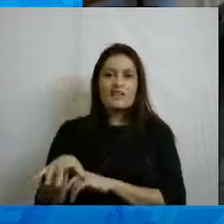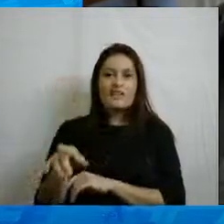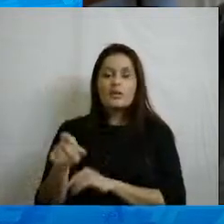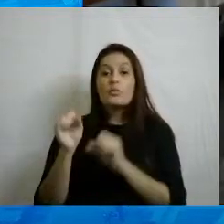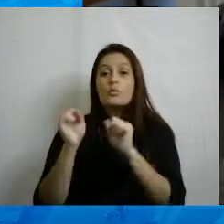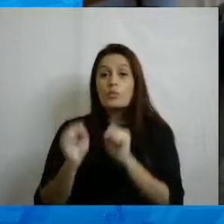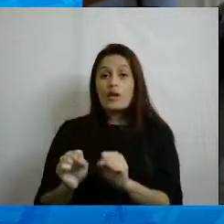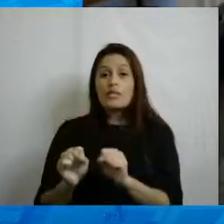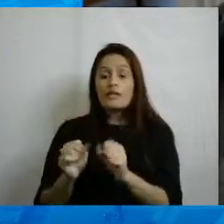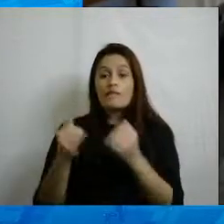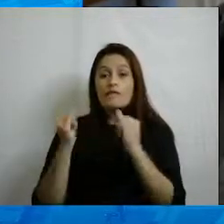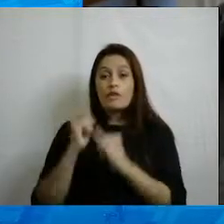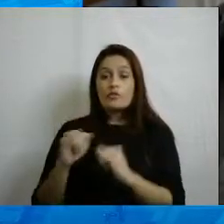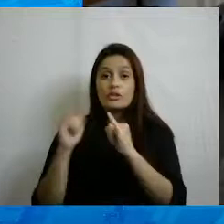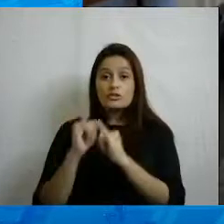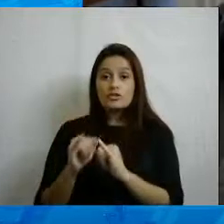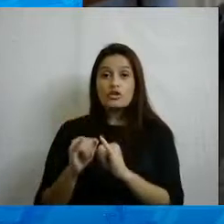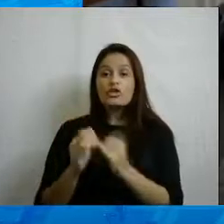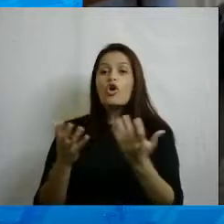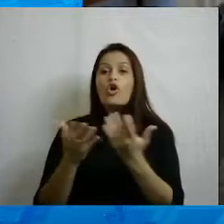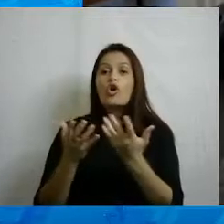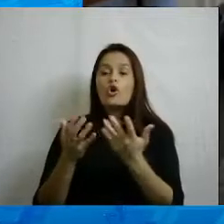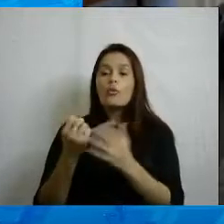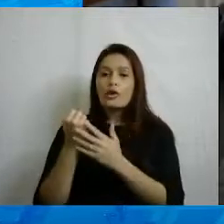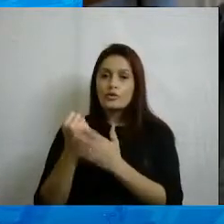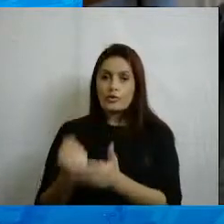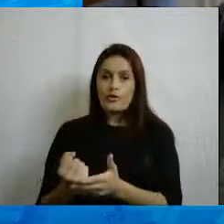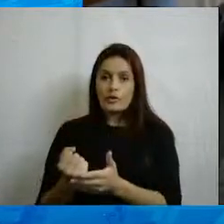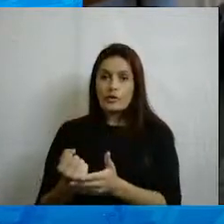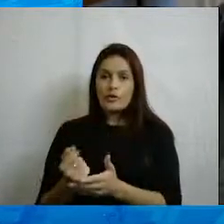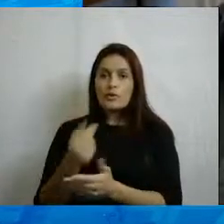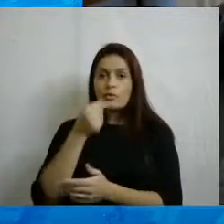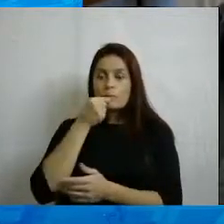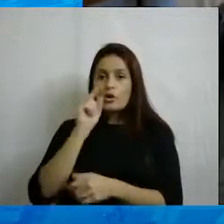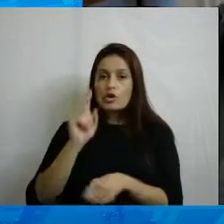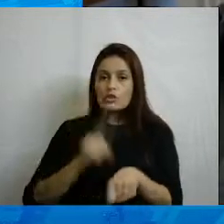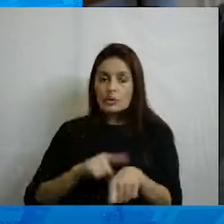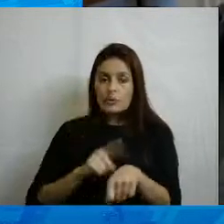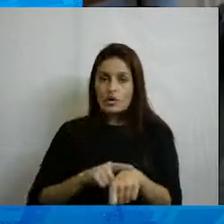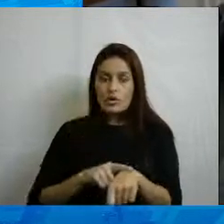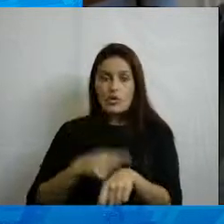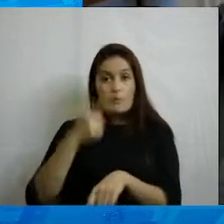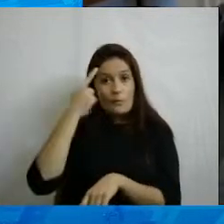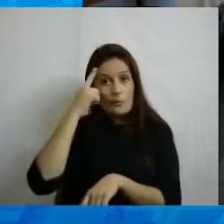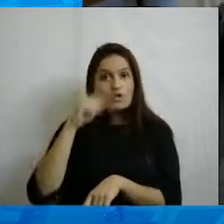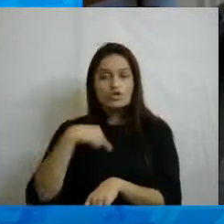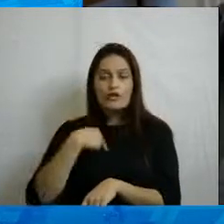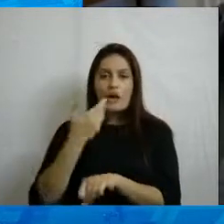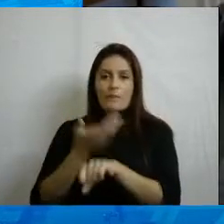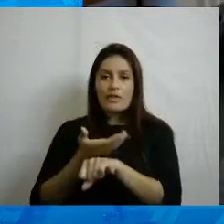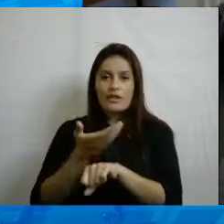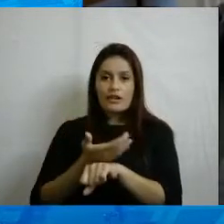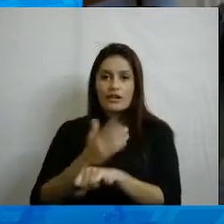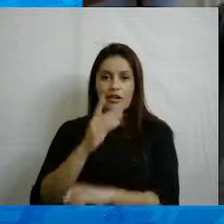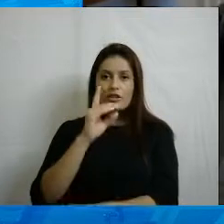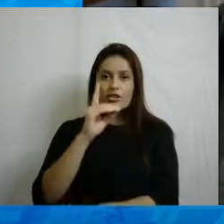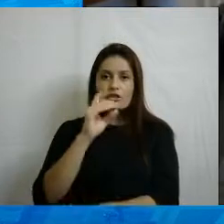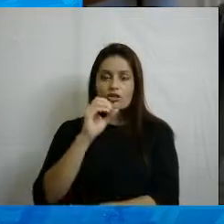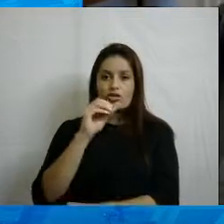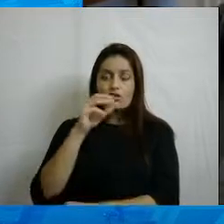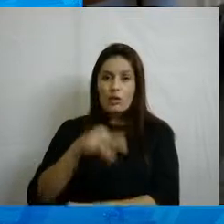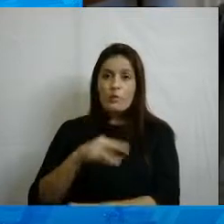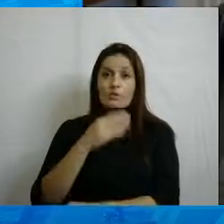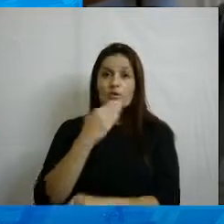hacer ese cruce y ver cómo podemos llegar a una solución en el corto plazo. Pero voy a solicitar a Daniela que nos